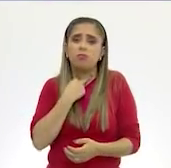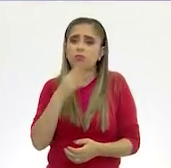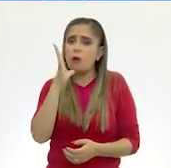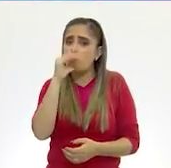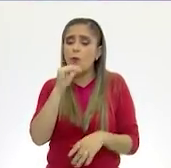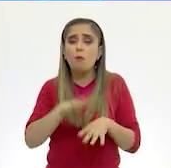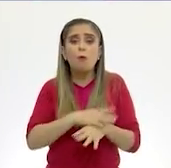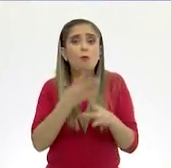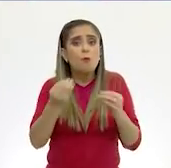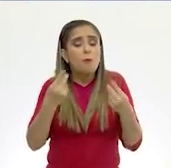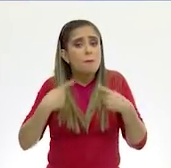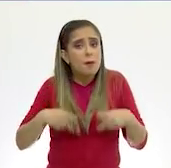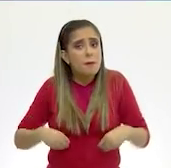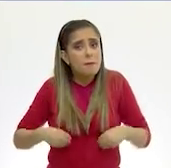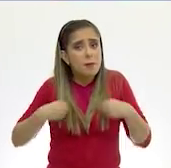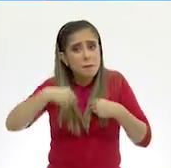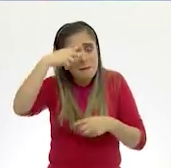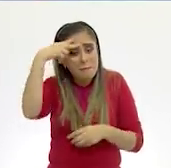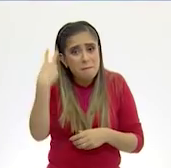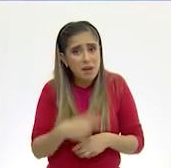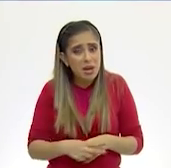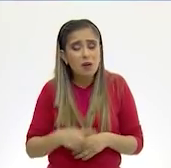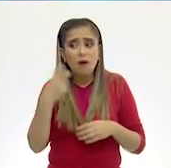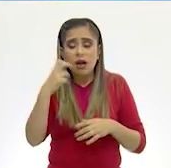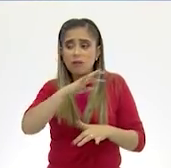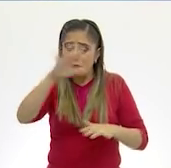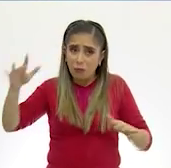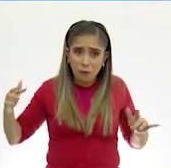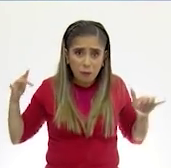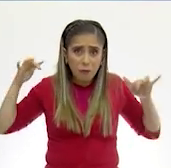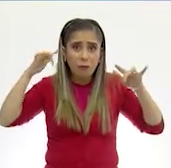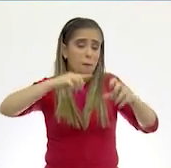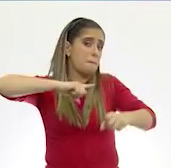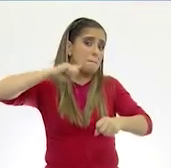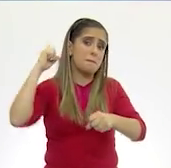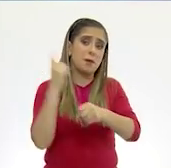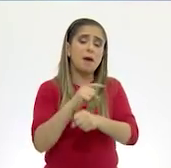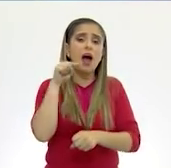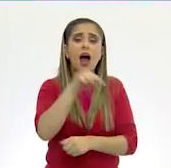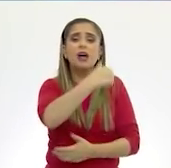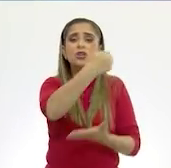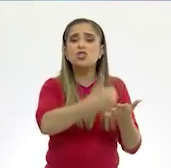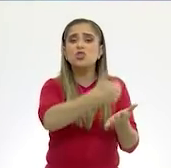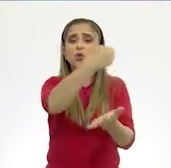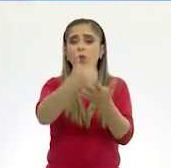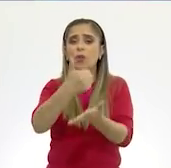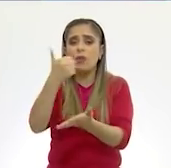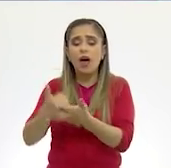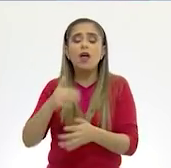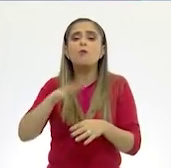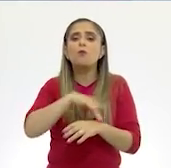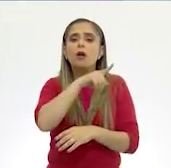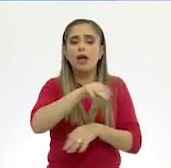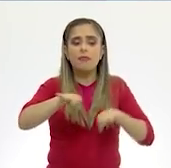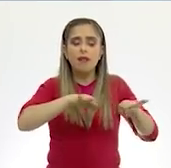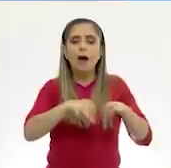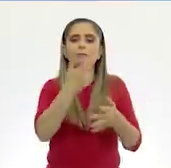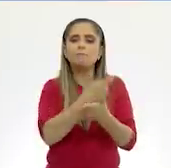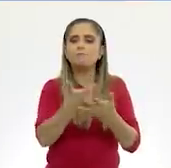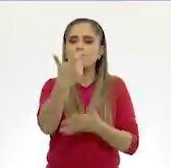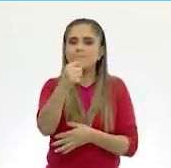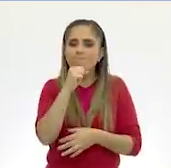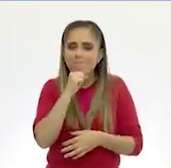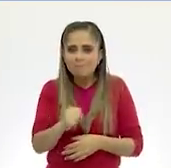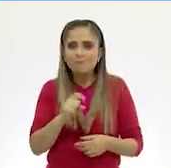país. Las ciudades concentraron este crecimiento poblacional porque en ellas se ofrecían mejores salarios y servicios